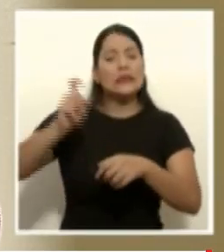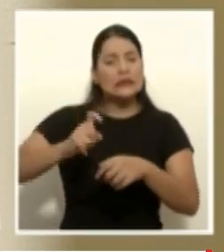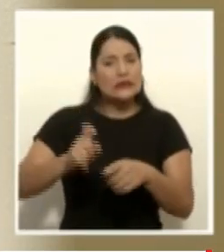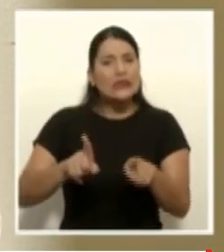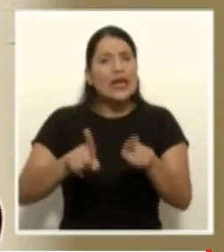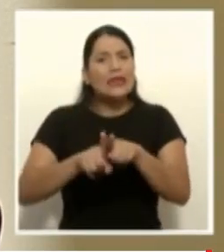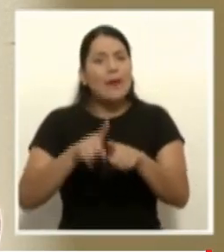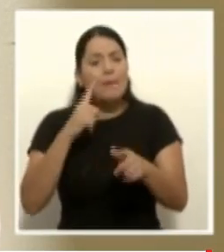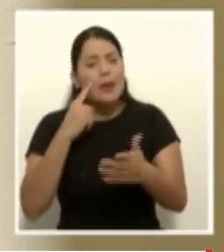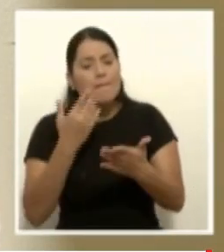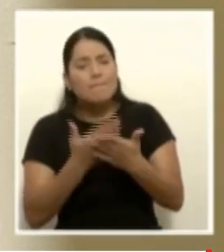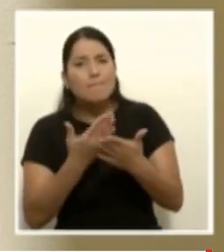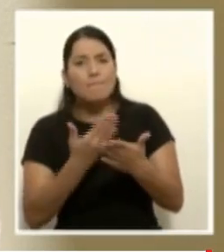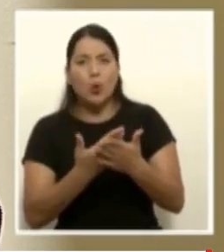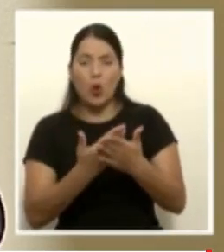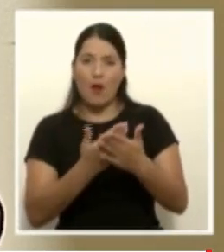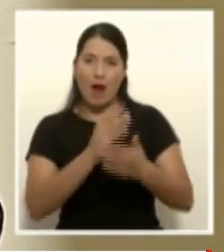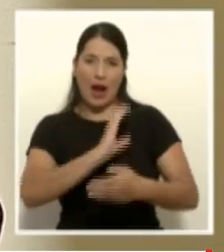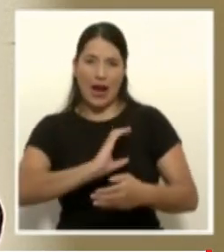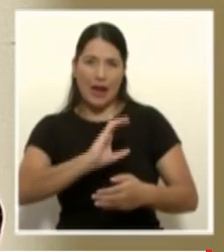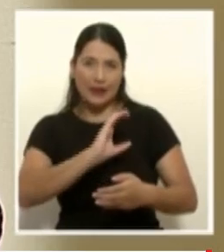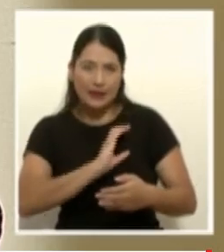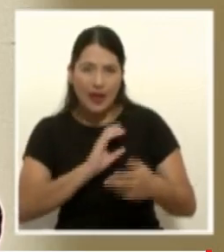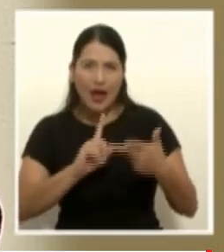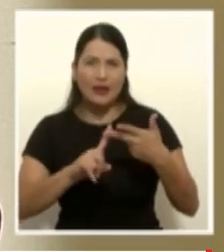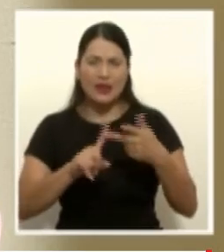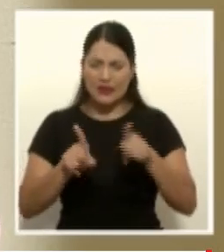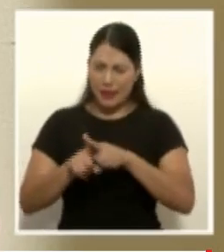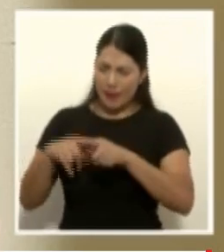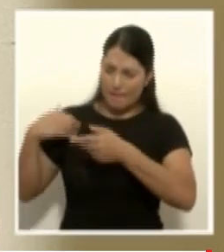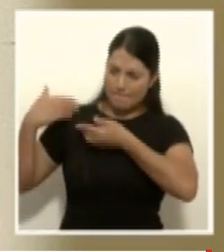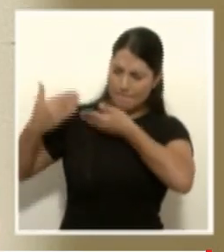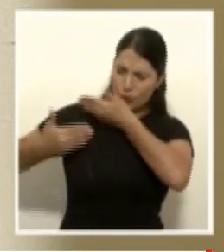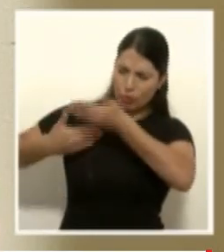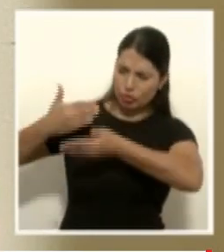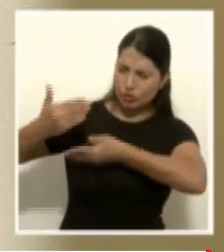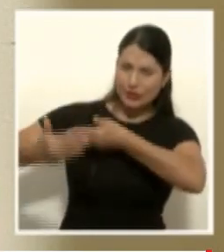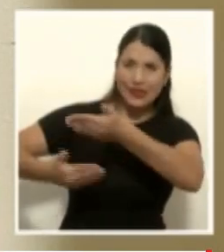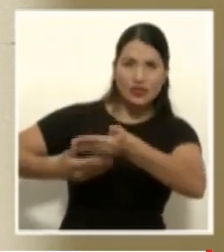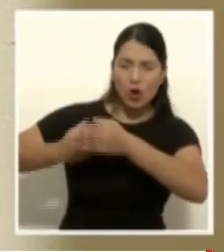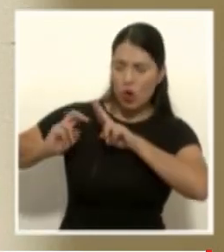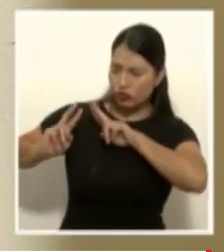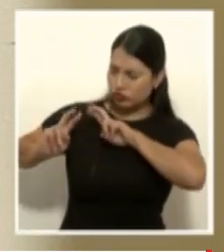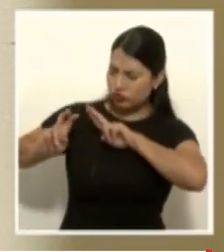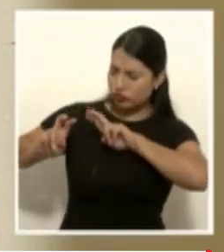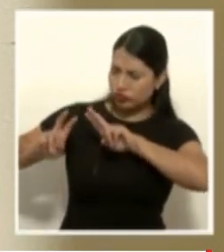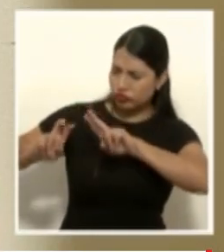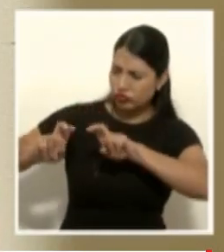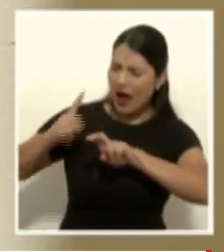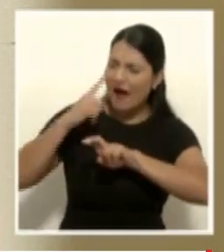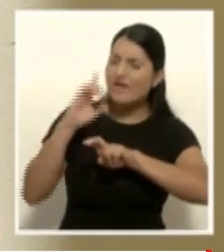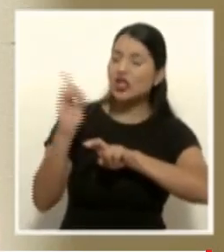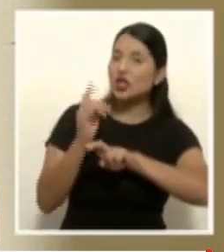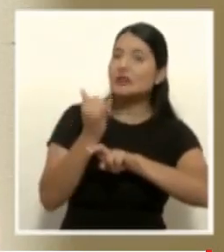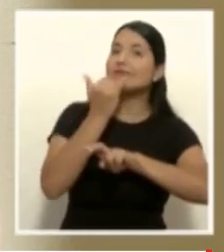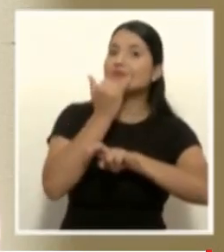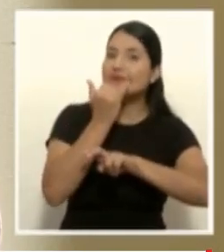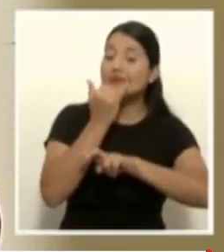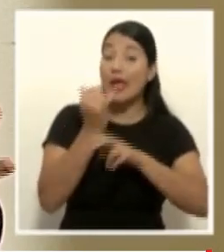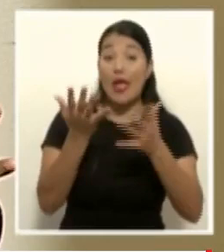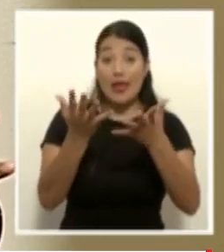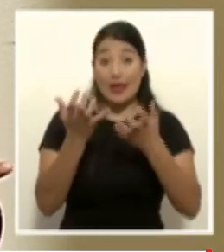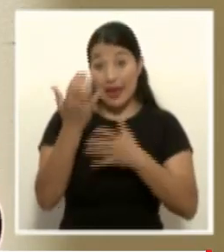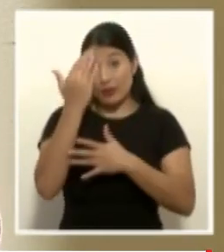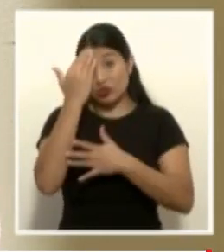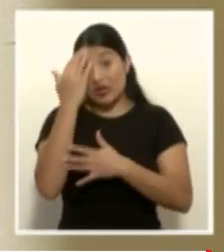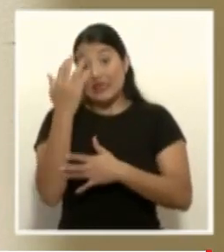fue que hubo un error en todo el proceso logístico para la adquisición de los productos. Y queremos saber si es un error